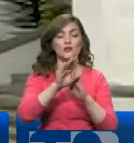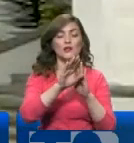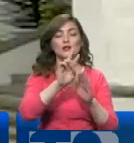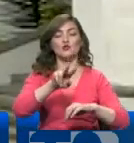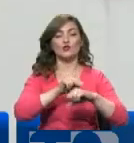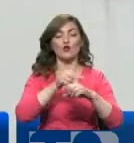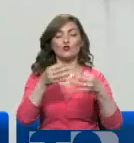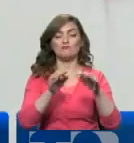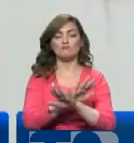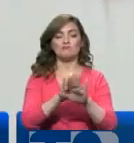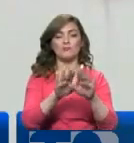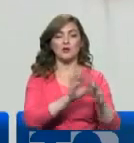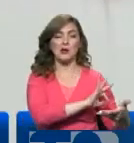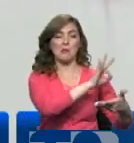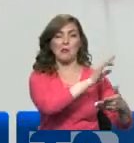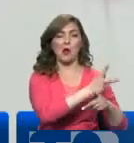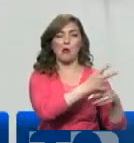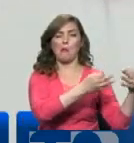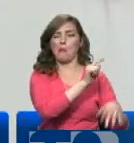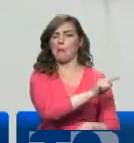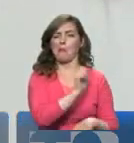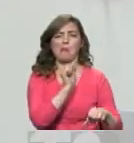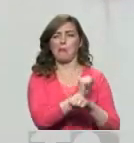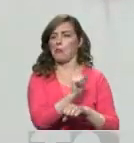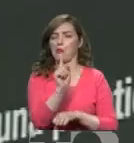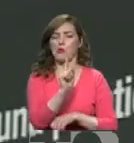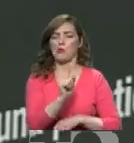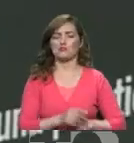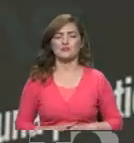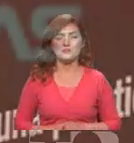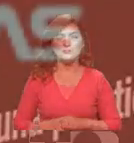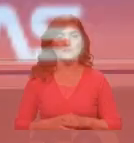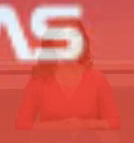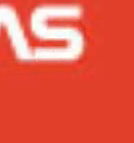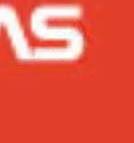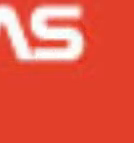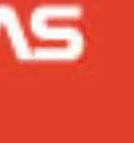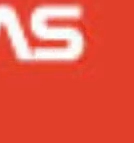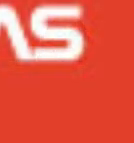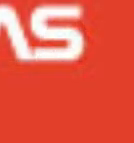Nacional de Justicia y no el representante del Consejo de la Judicatura. Dayana Monroy, 24 horas.